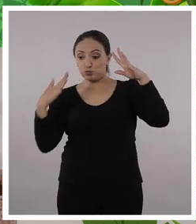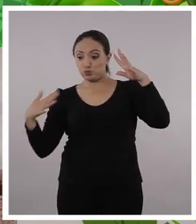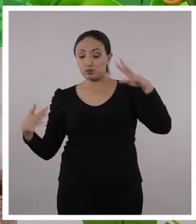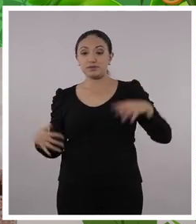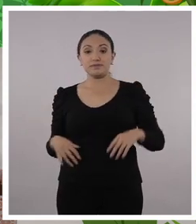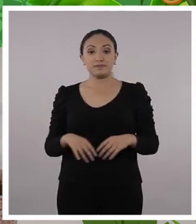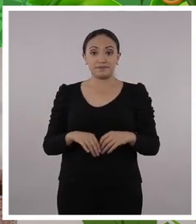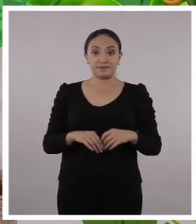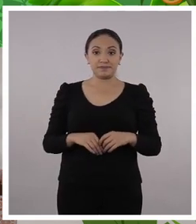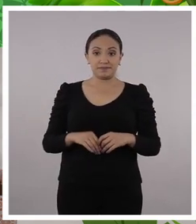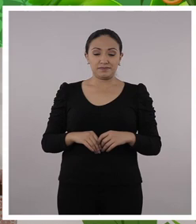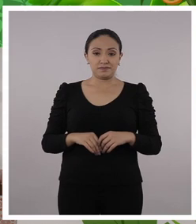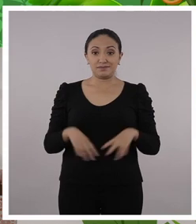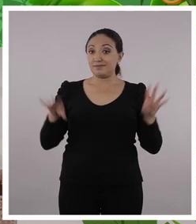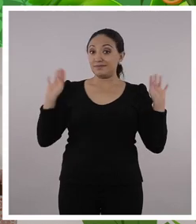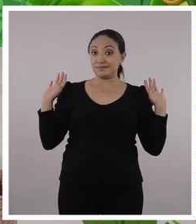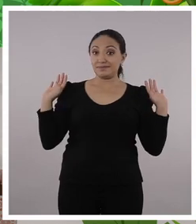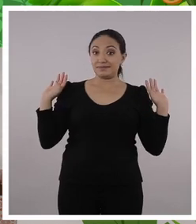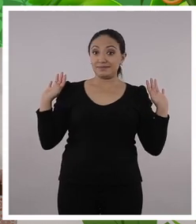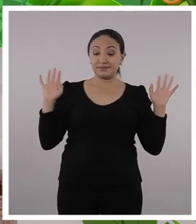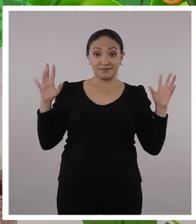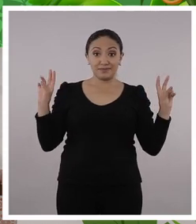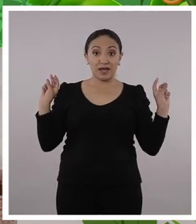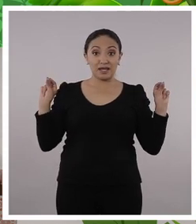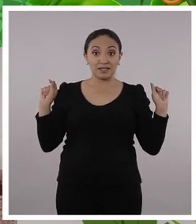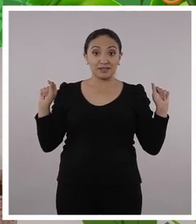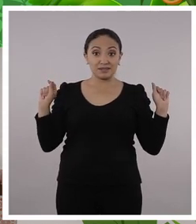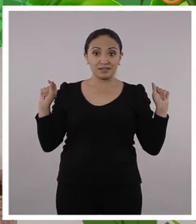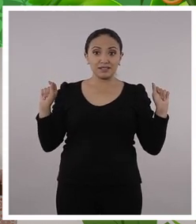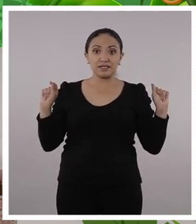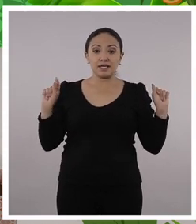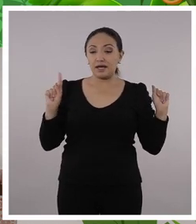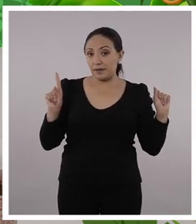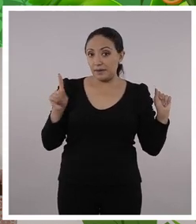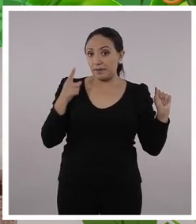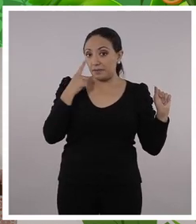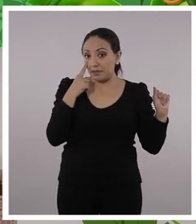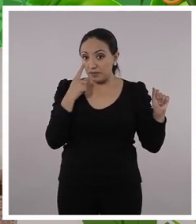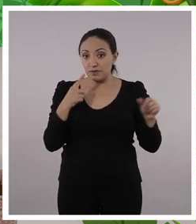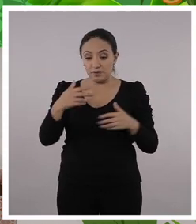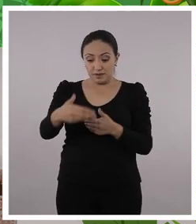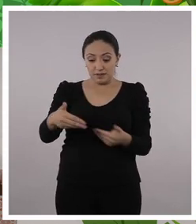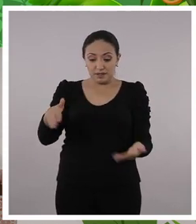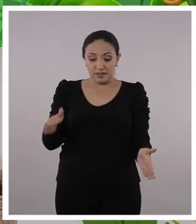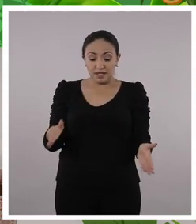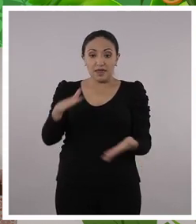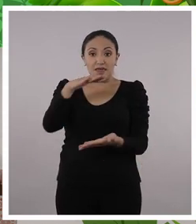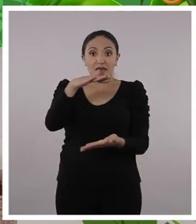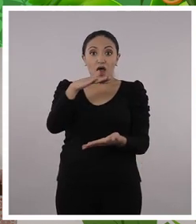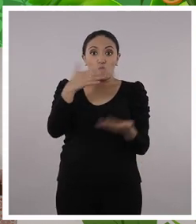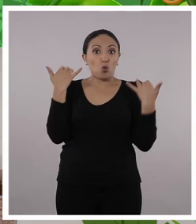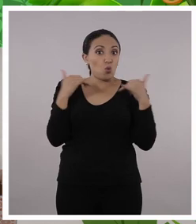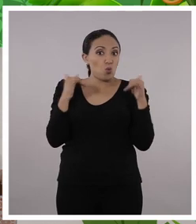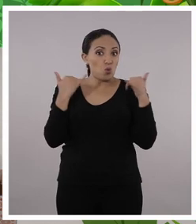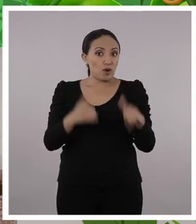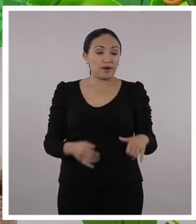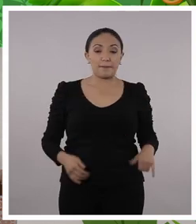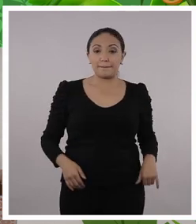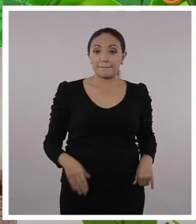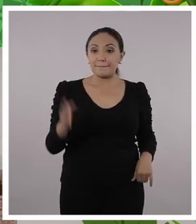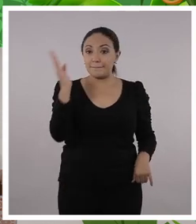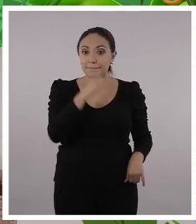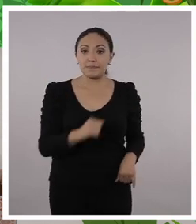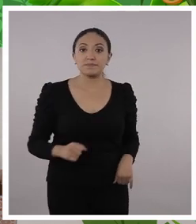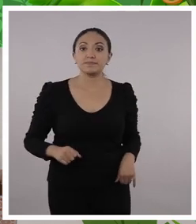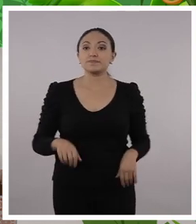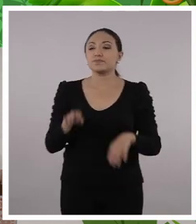La cascada. ¡Muy bien! Okay. Creo que estamos listos. Me gusta. Ahora necesitamos nuestro dado para jugar. ¡Un dado! Así que